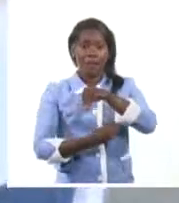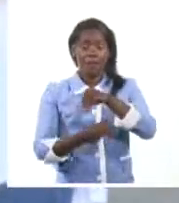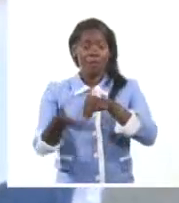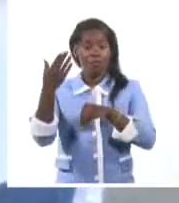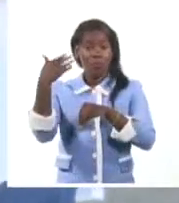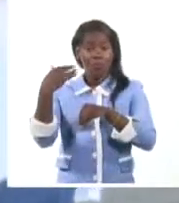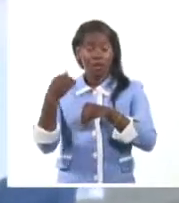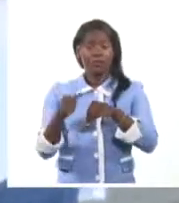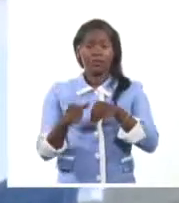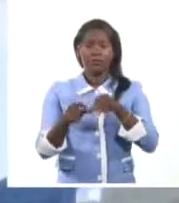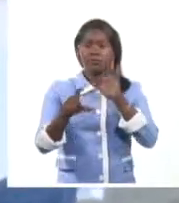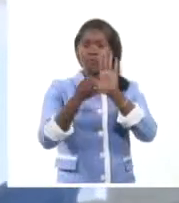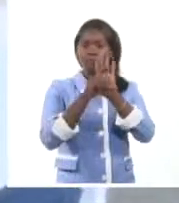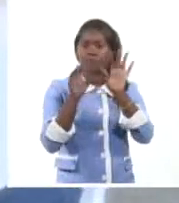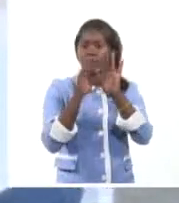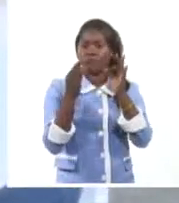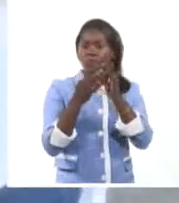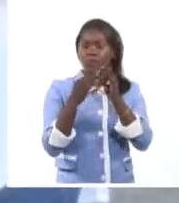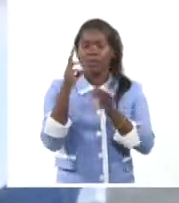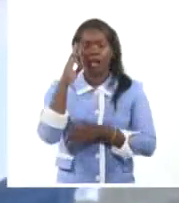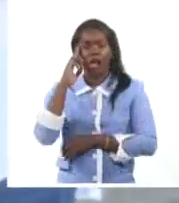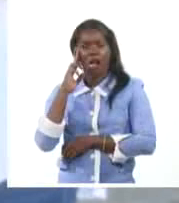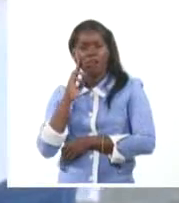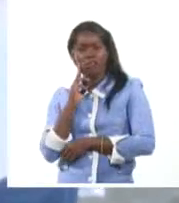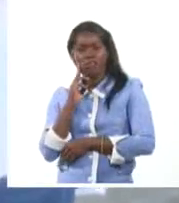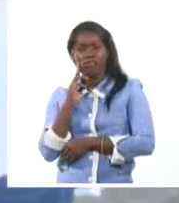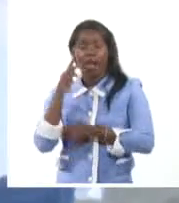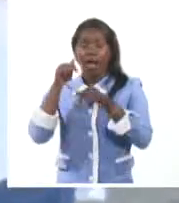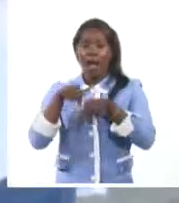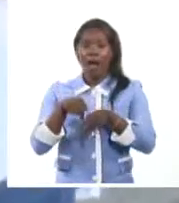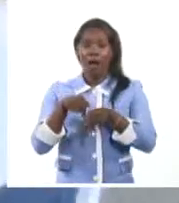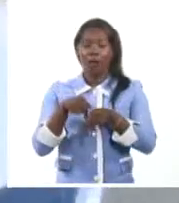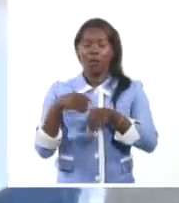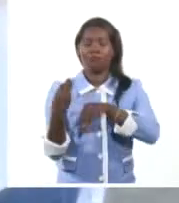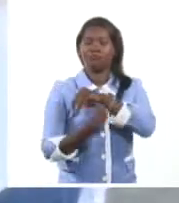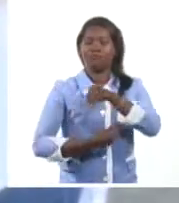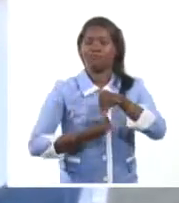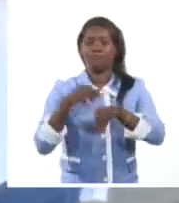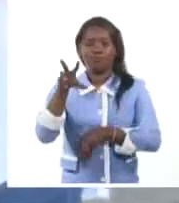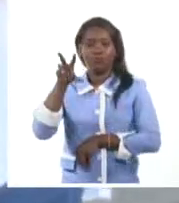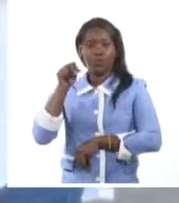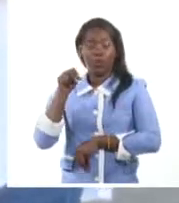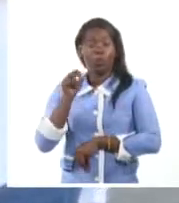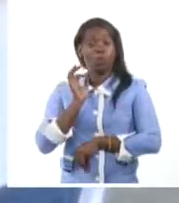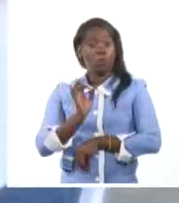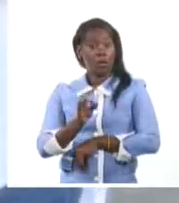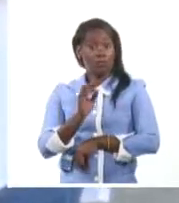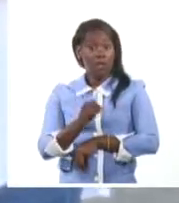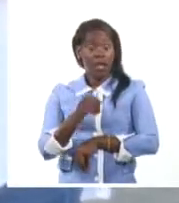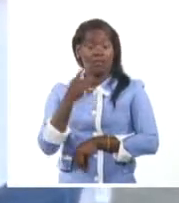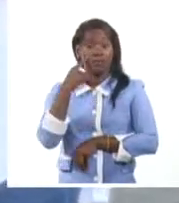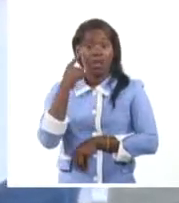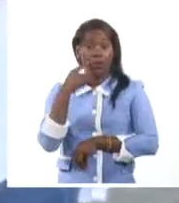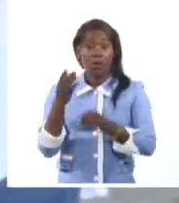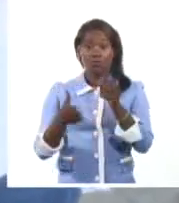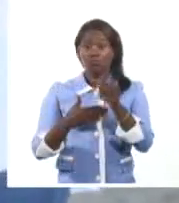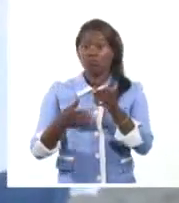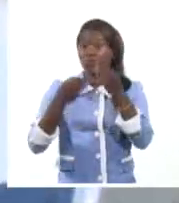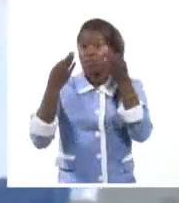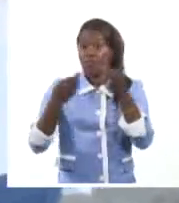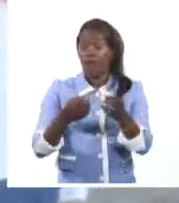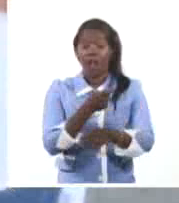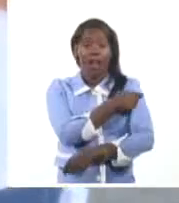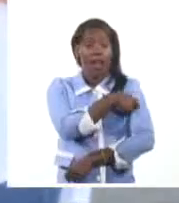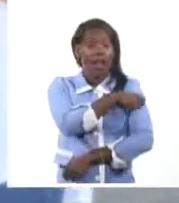75. Entonces ya es obvio que después de tantos años se saquen conclusiones, el propio pueblo va